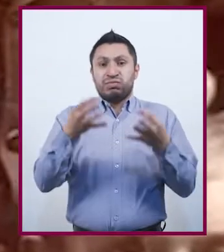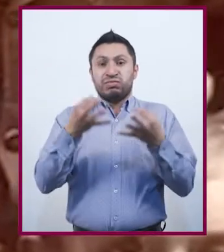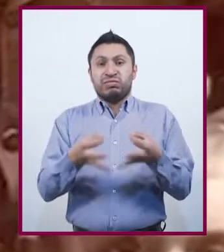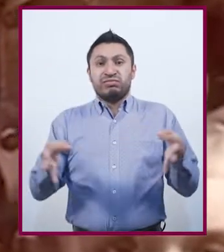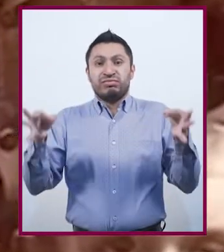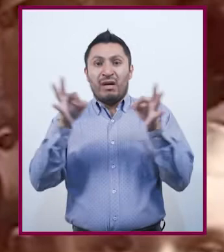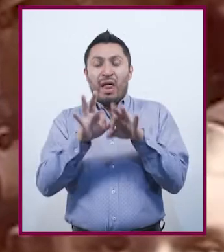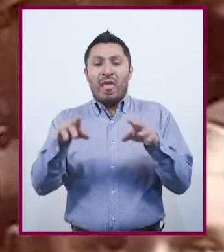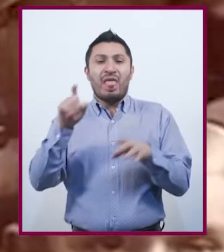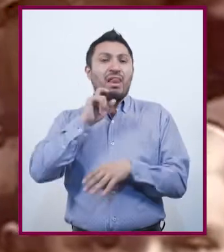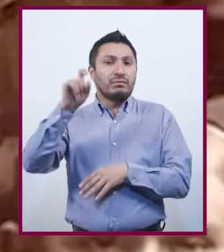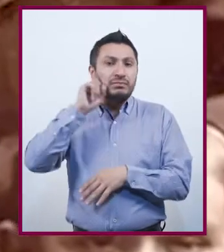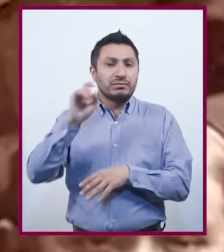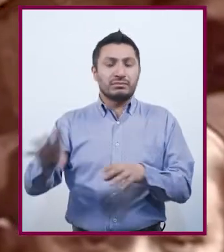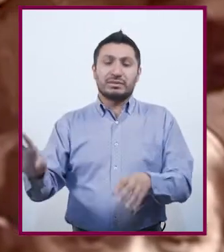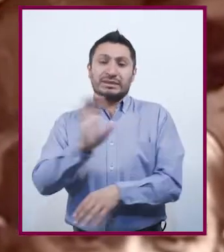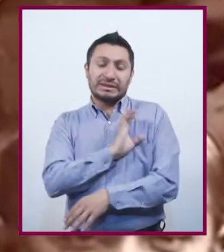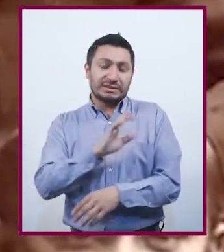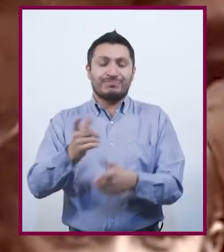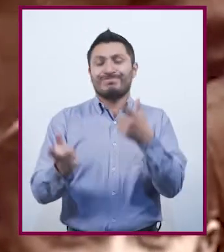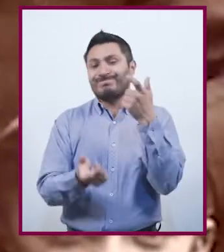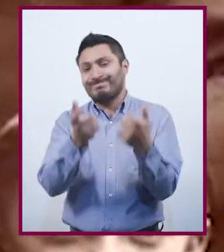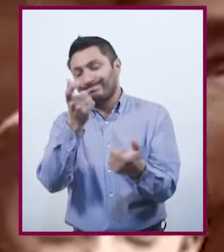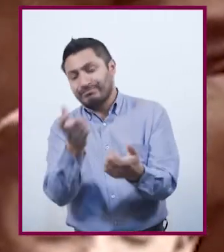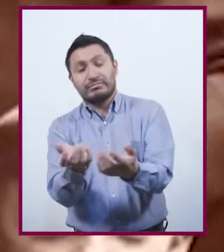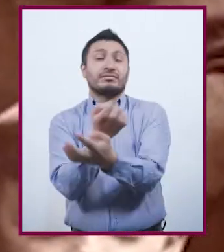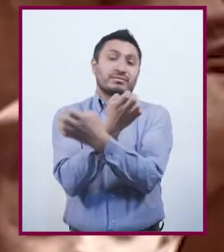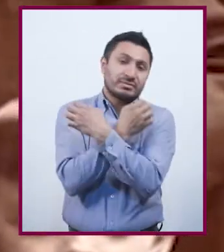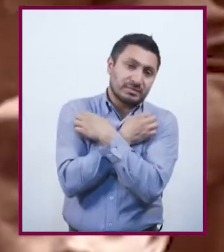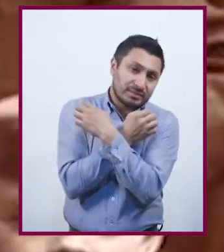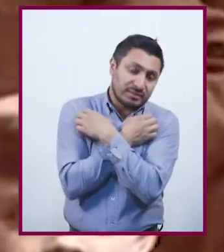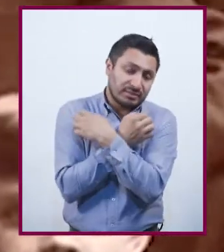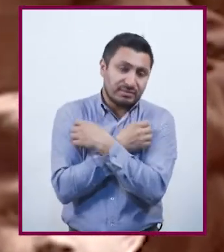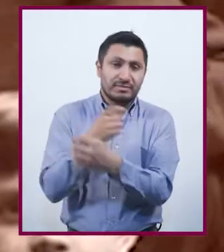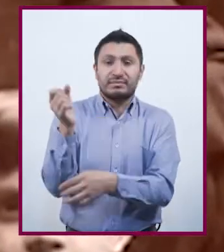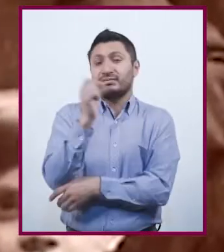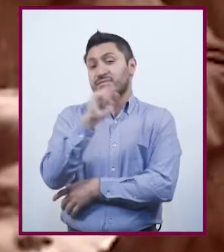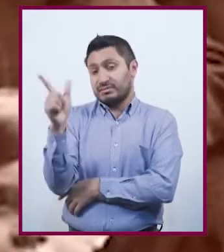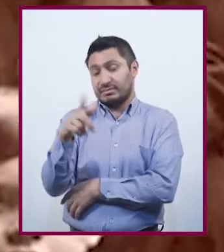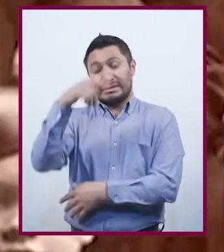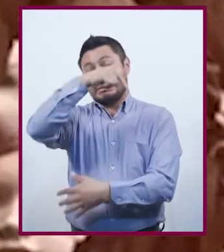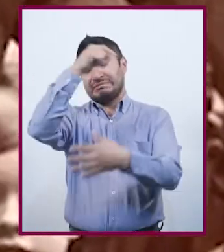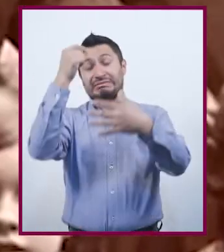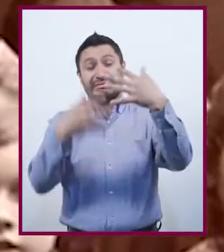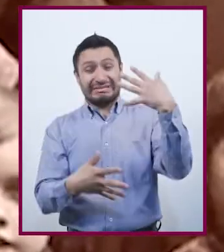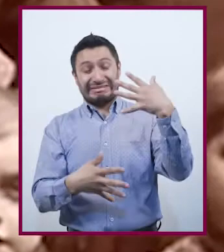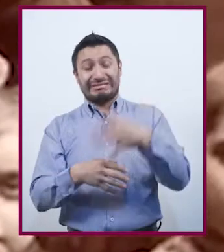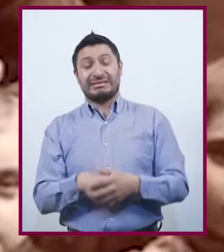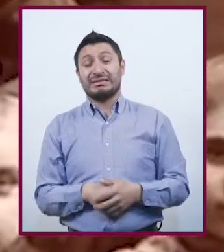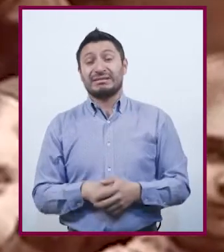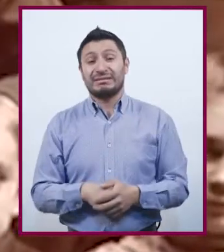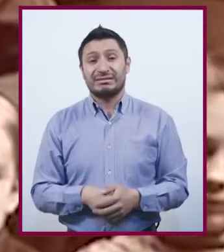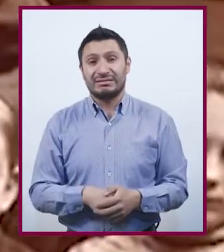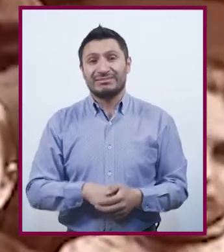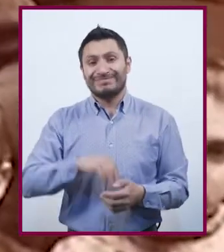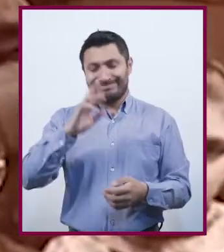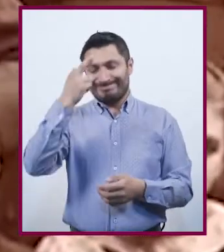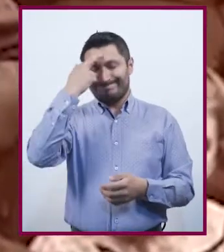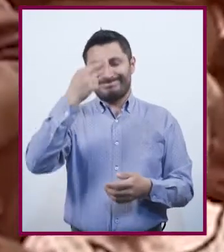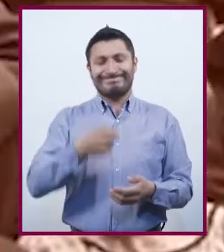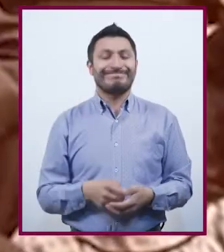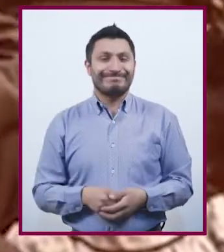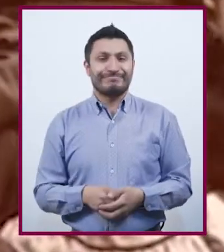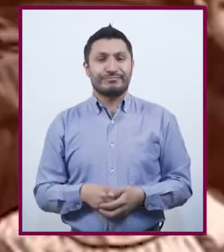medida, determinan la vida adulta. Es una etapa de toma de decisiones trascendentes, sexuales, afectivas,